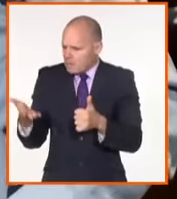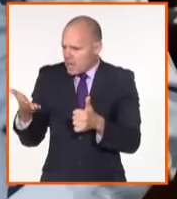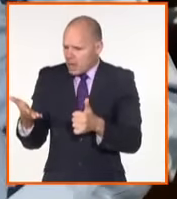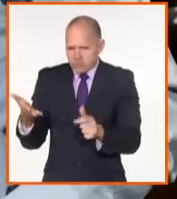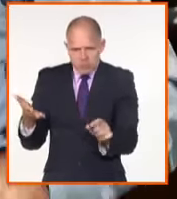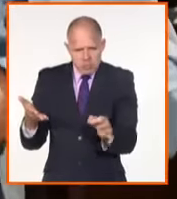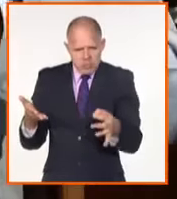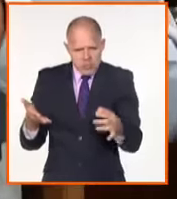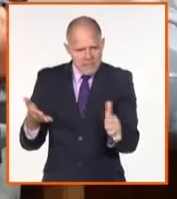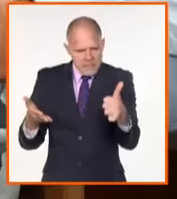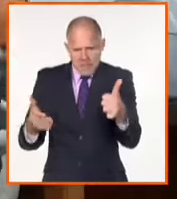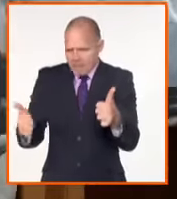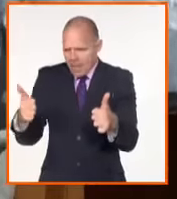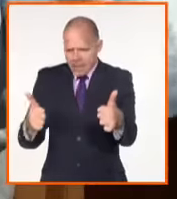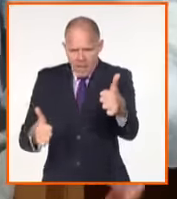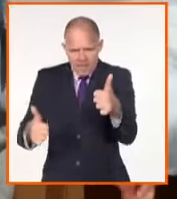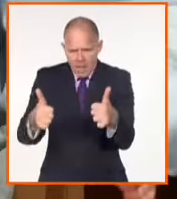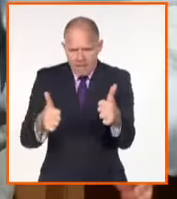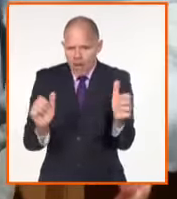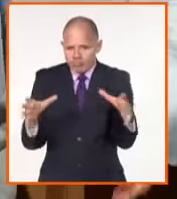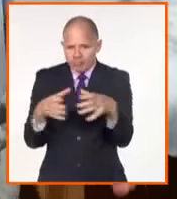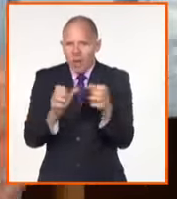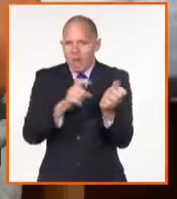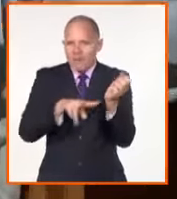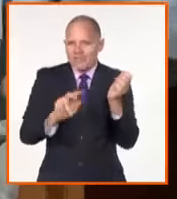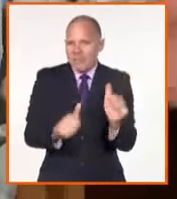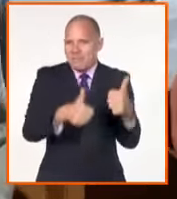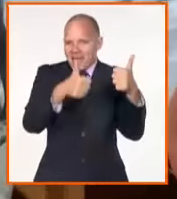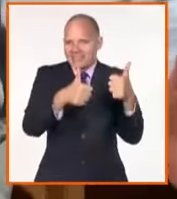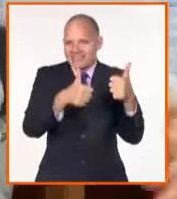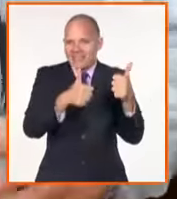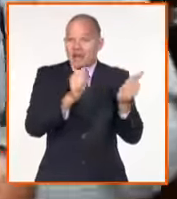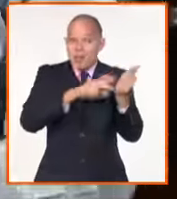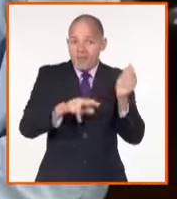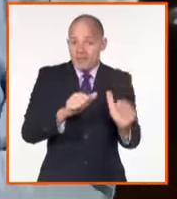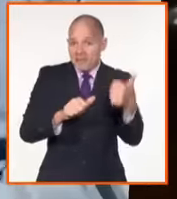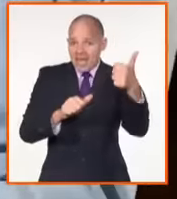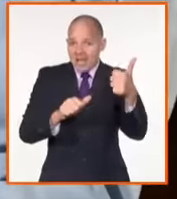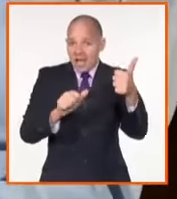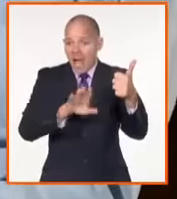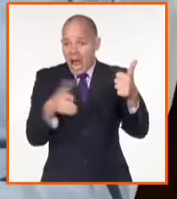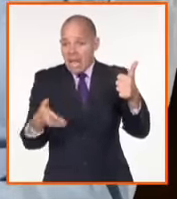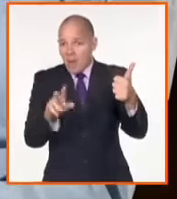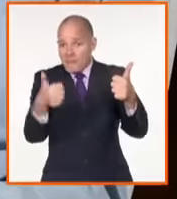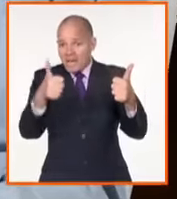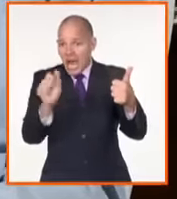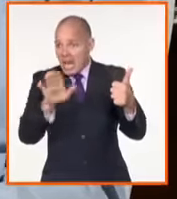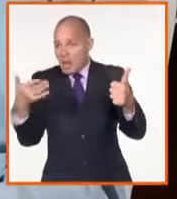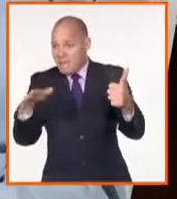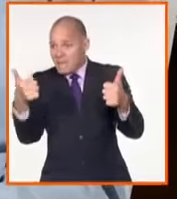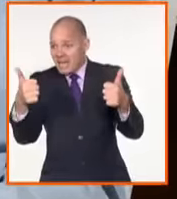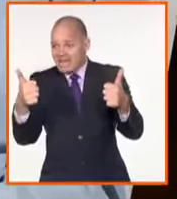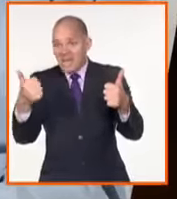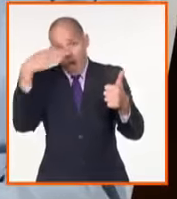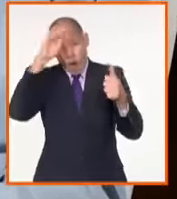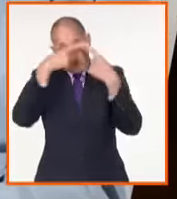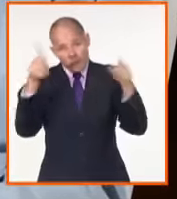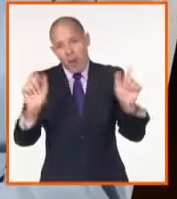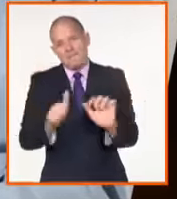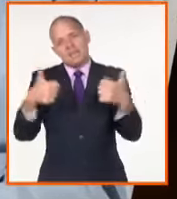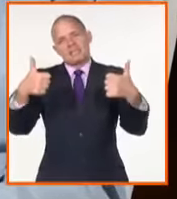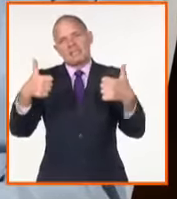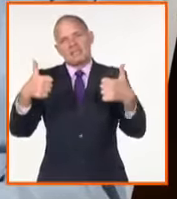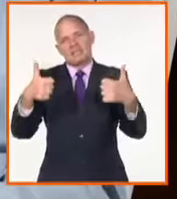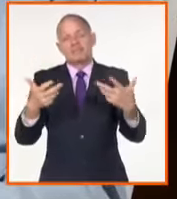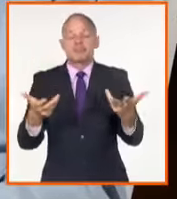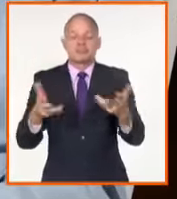supera el país. Pero eso no quiere decir que dejamos solo a los municipios, ni que ahora la culpa de todo lo tienen los municipios. Pero hay que producir, hay que ampliar la oferta